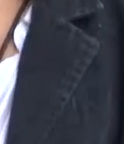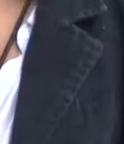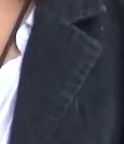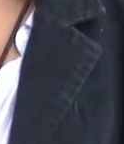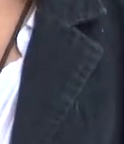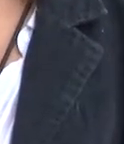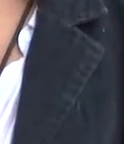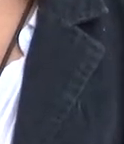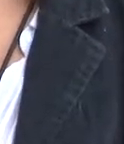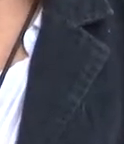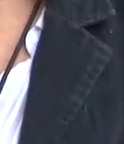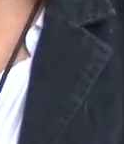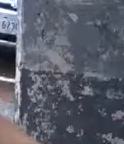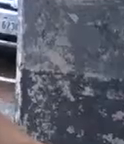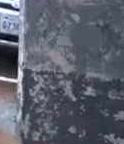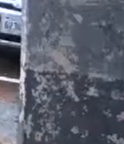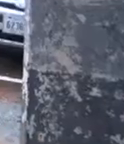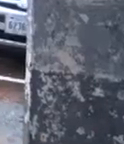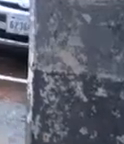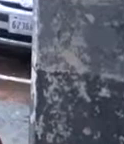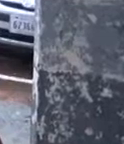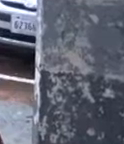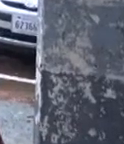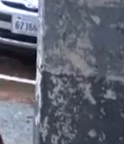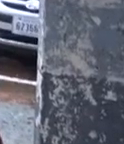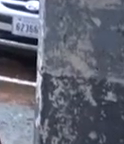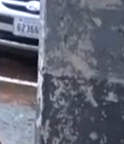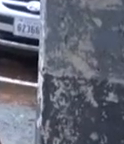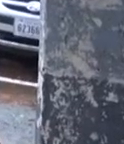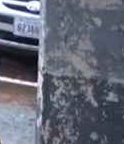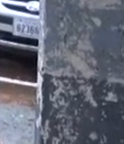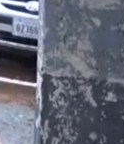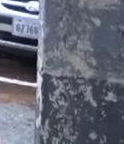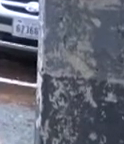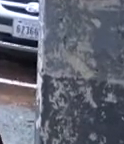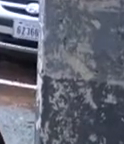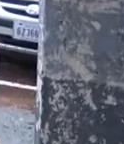no sé hasta qué punto será cierto principalmente los que están en el bueno peleen